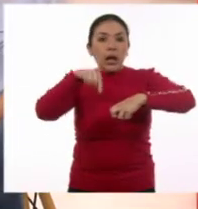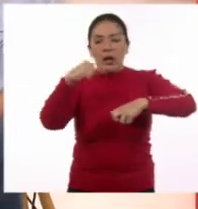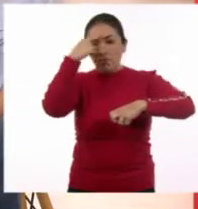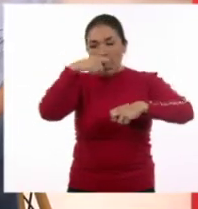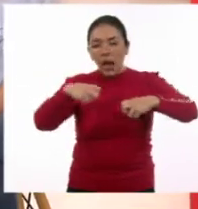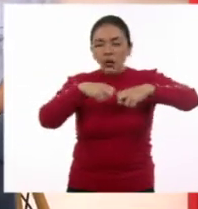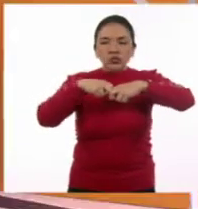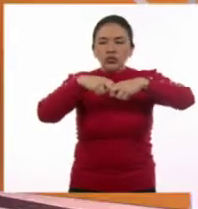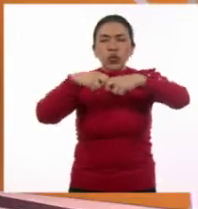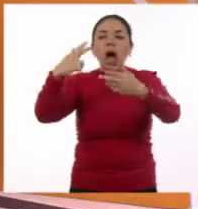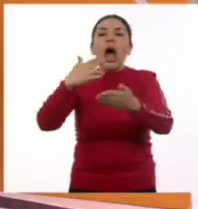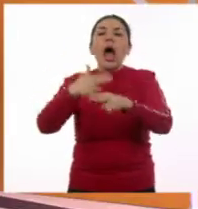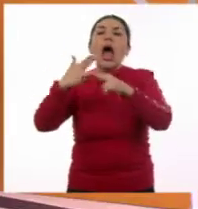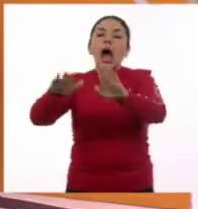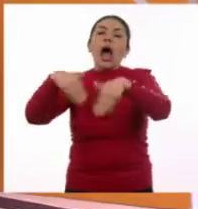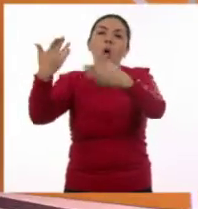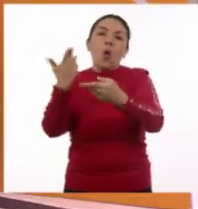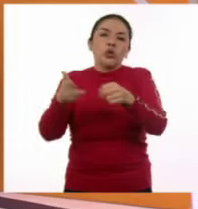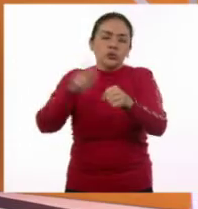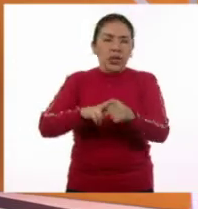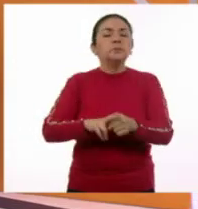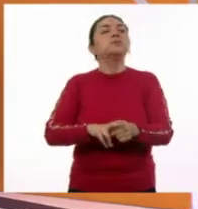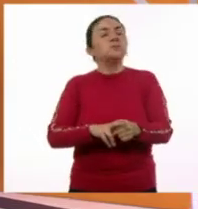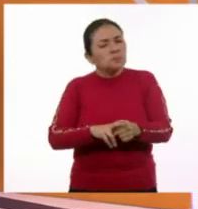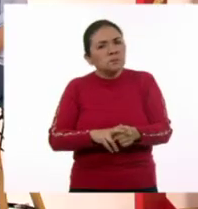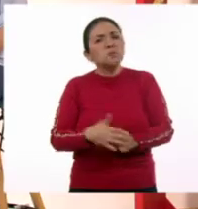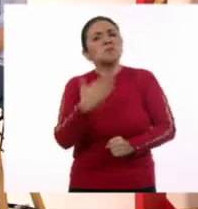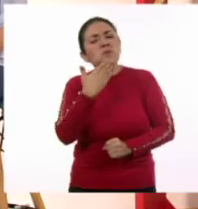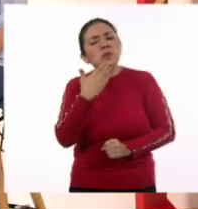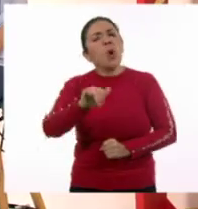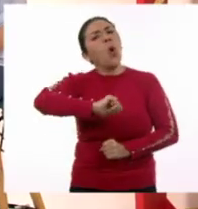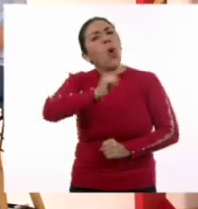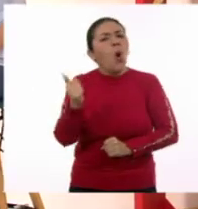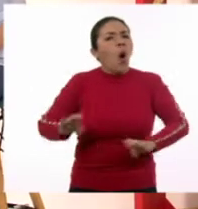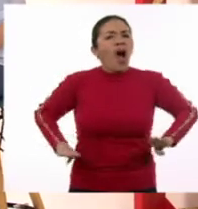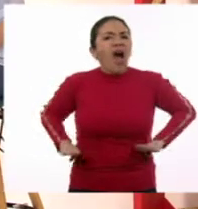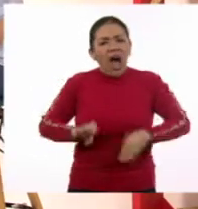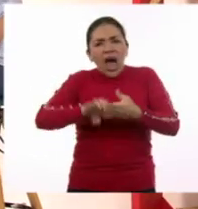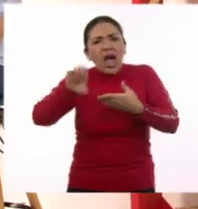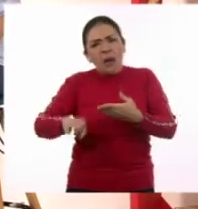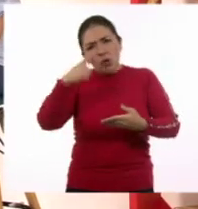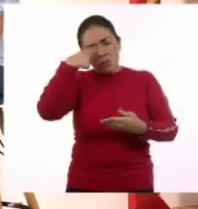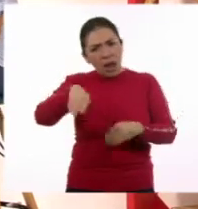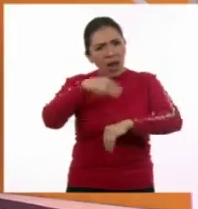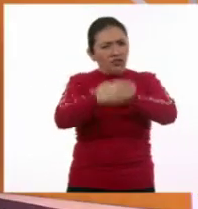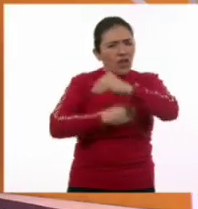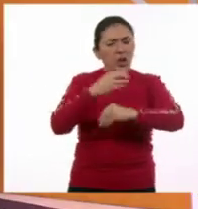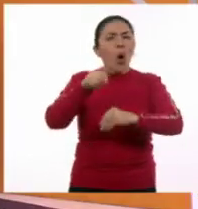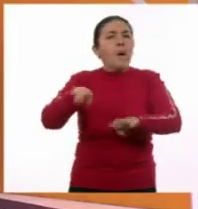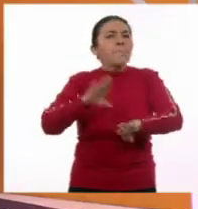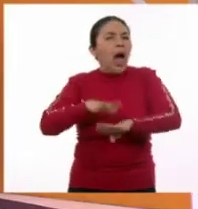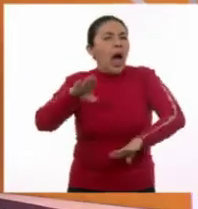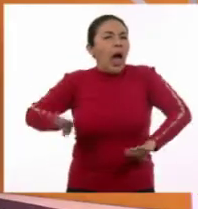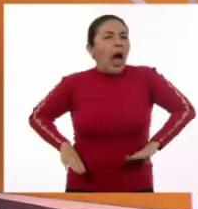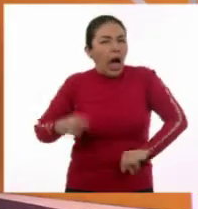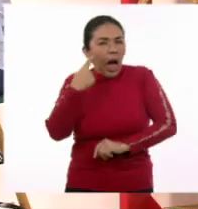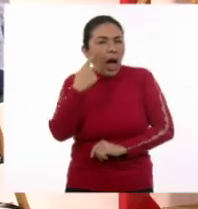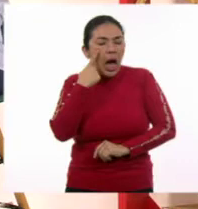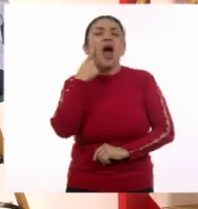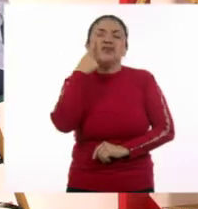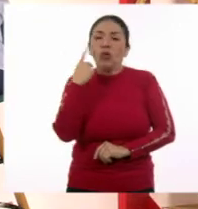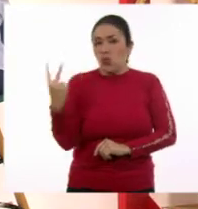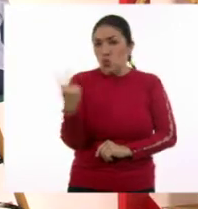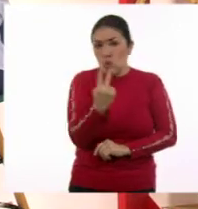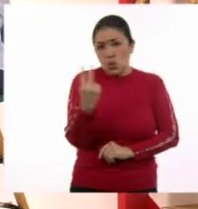muy bien hay algún otro vendaje que el que podamos ejemplificar o estos son los más comunes los más comunes